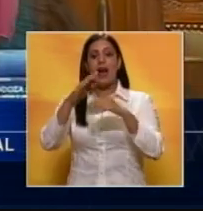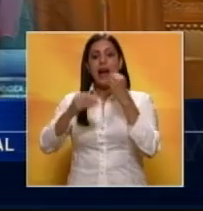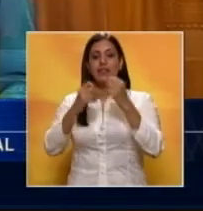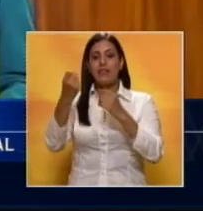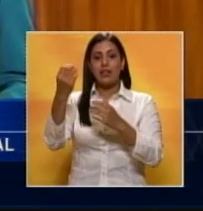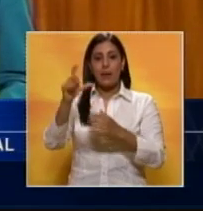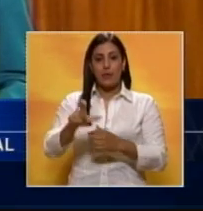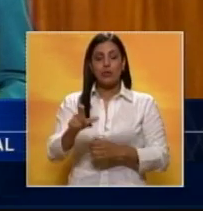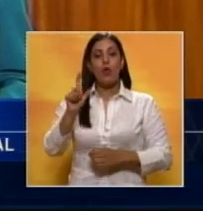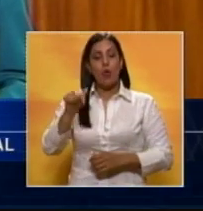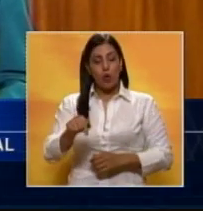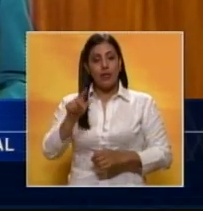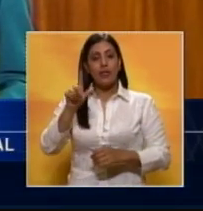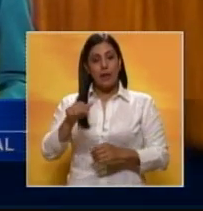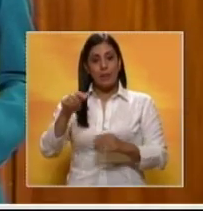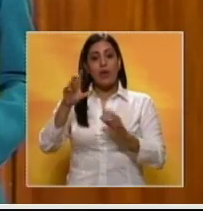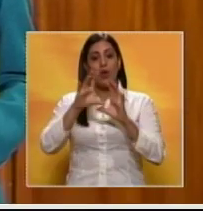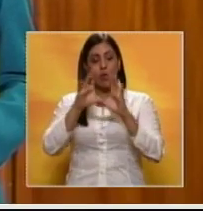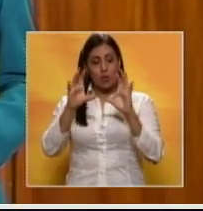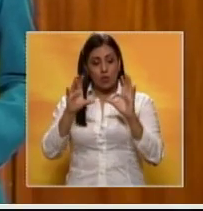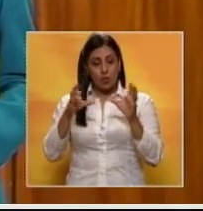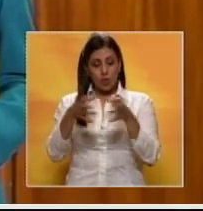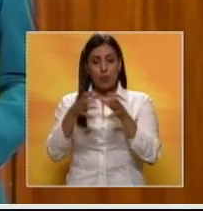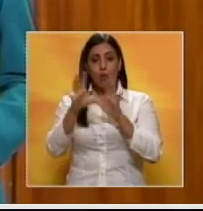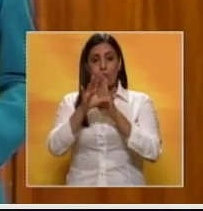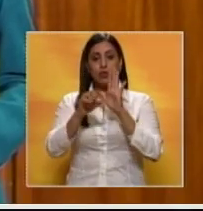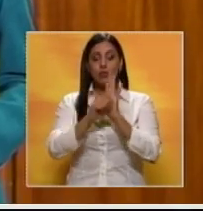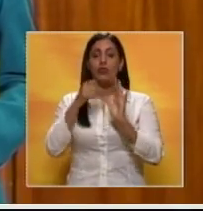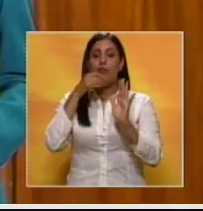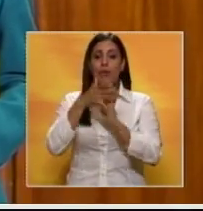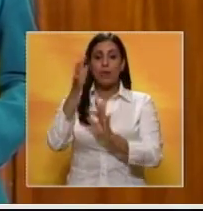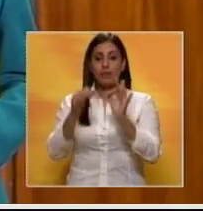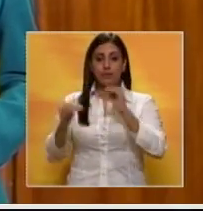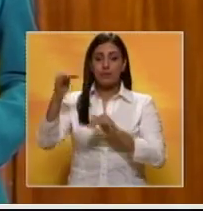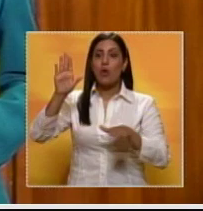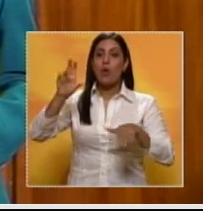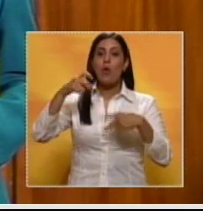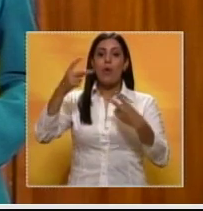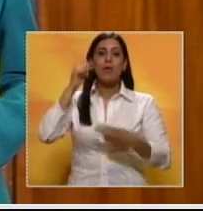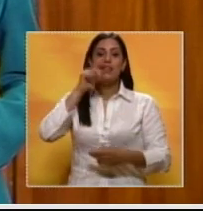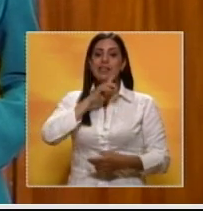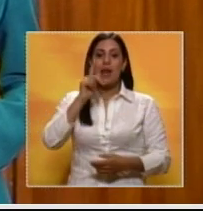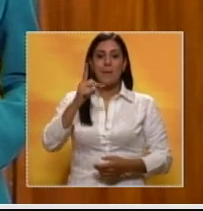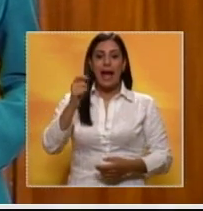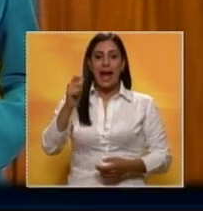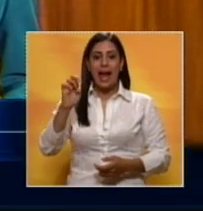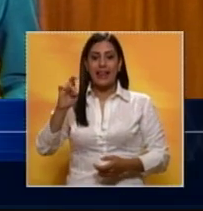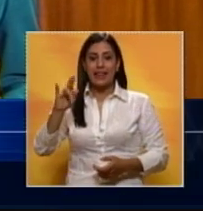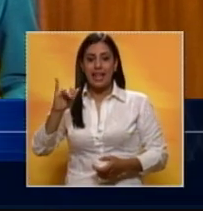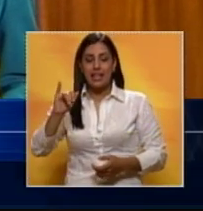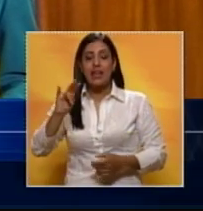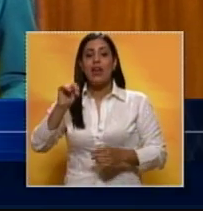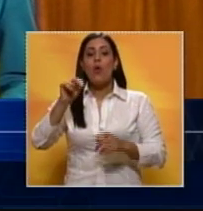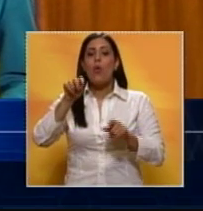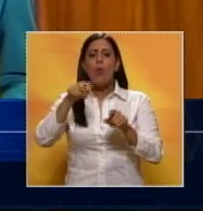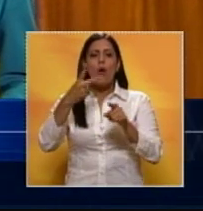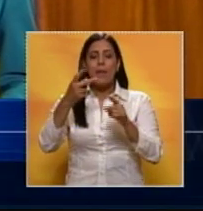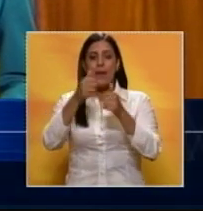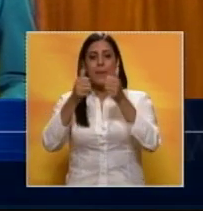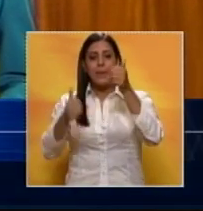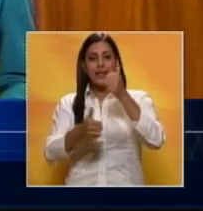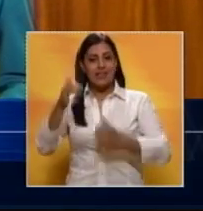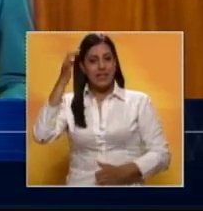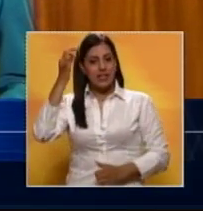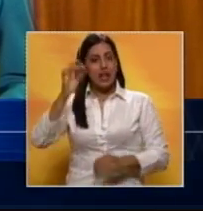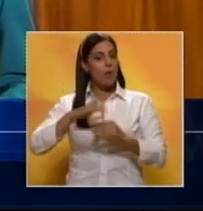producida. Hoy también la Sala Constitucional del Tribunal Supremo de Justicia juramentó a Katherine Harrington como la nueva vicefiscal, luego de que